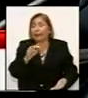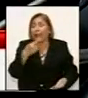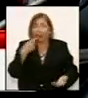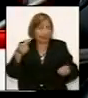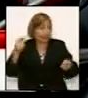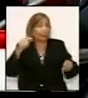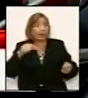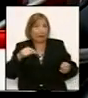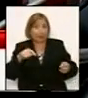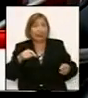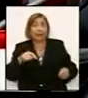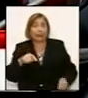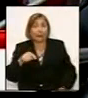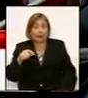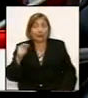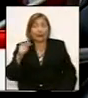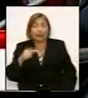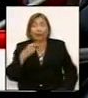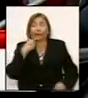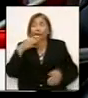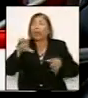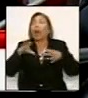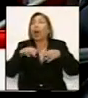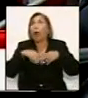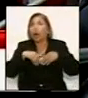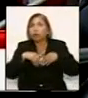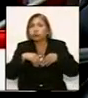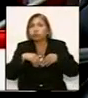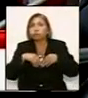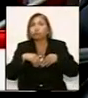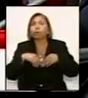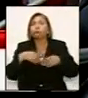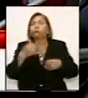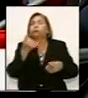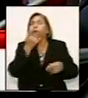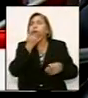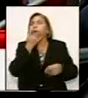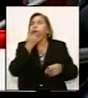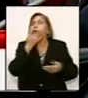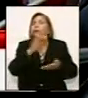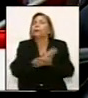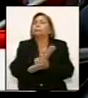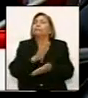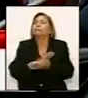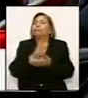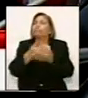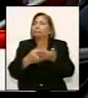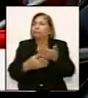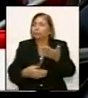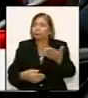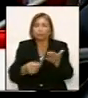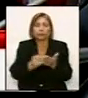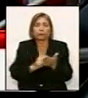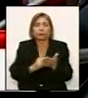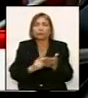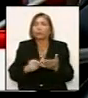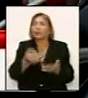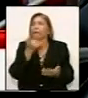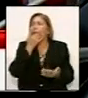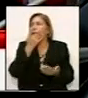subcomisión y ha reconocido que ha habido enmendaduras al documento que no han alterado el sentido del